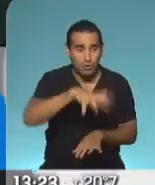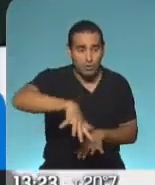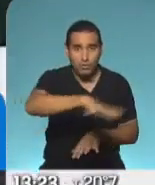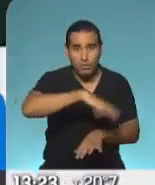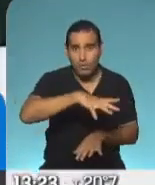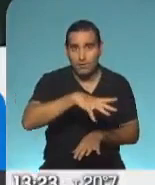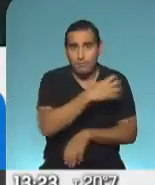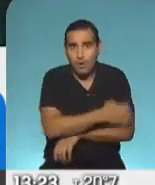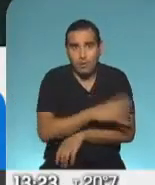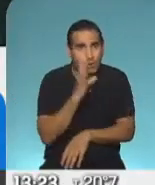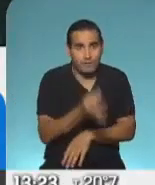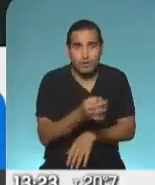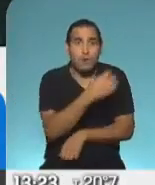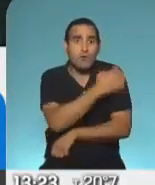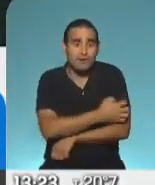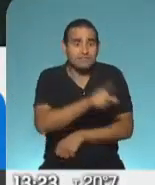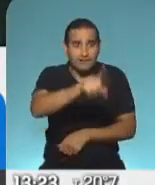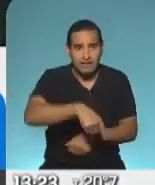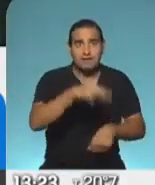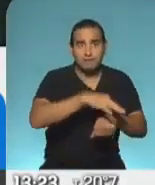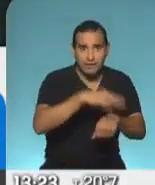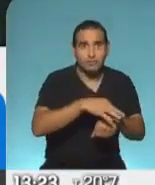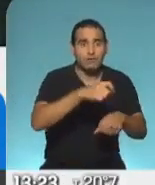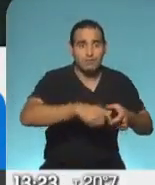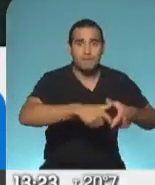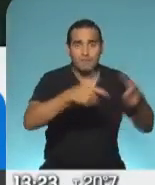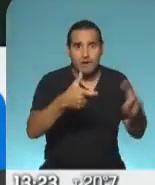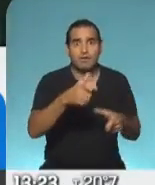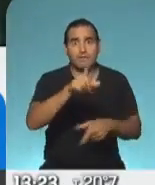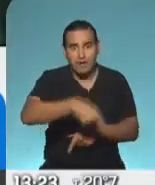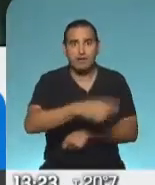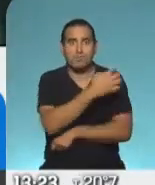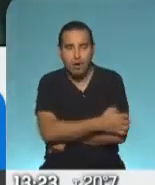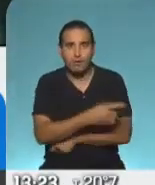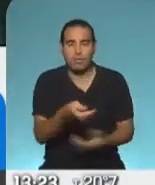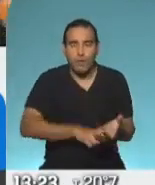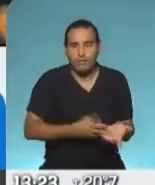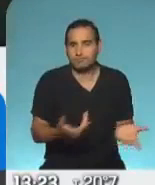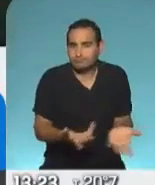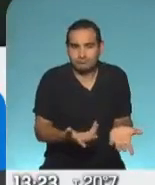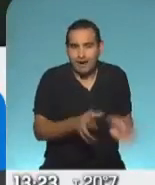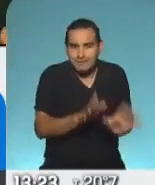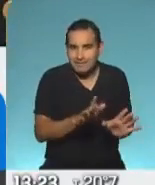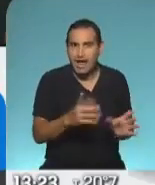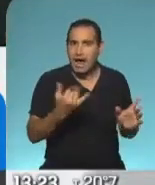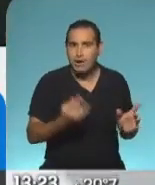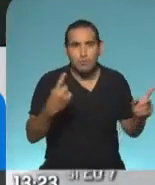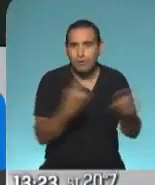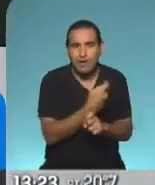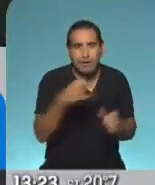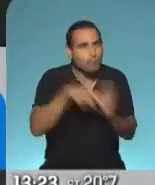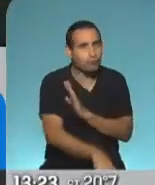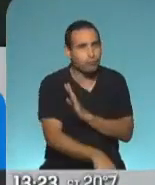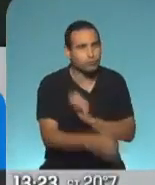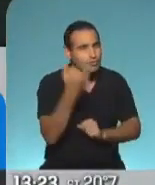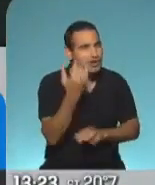más desfavorecidos. La pobreza genera epidemia y la epidemia agrava la pobreza, y entonces eso hay que tenerlo en cuenta. Aquí hay un problema estructural con los barrios populares